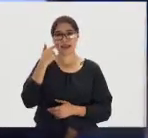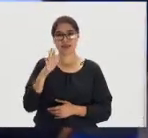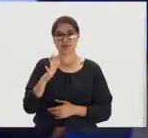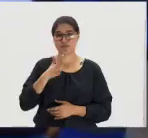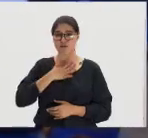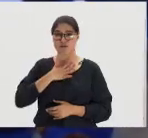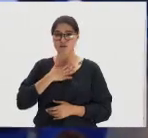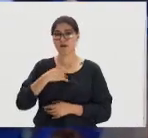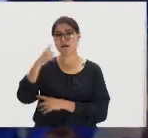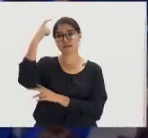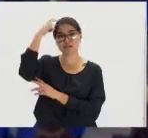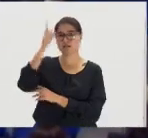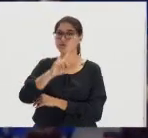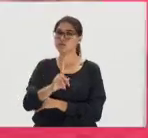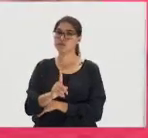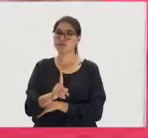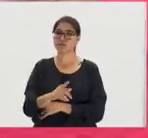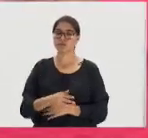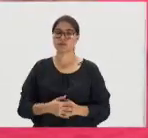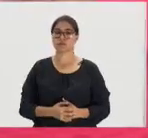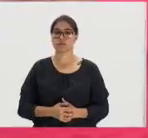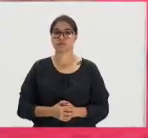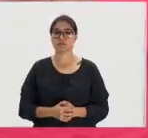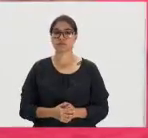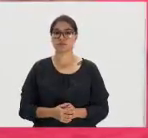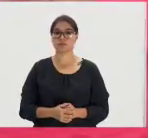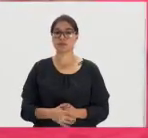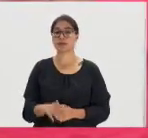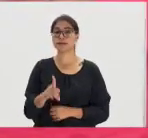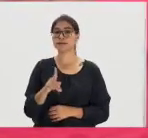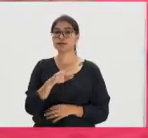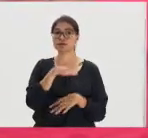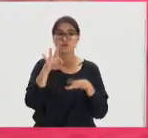vení. Pero si no, cállate.